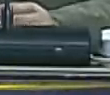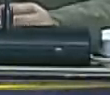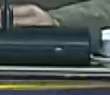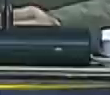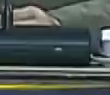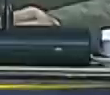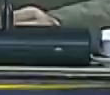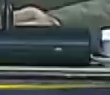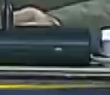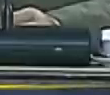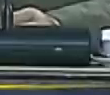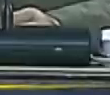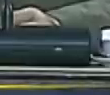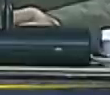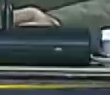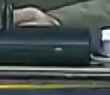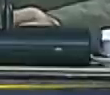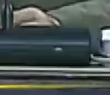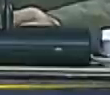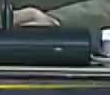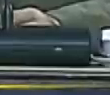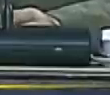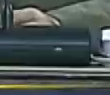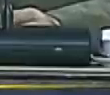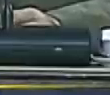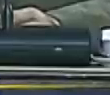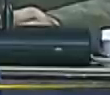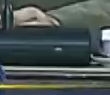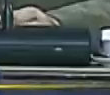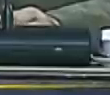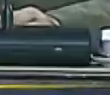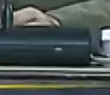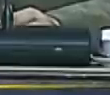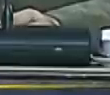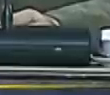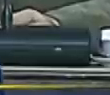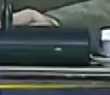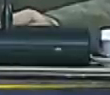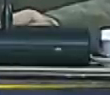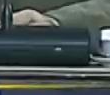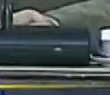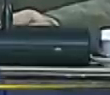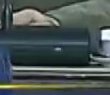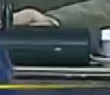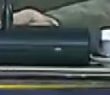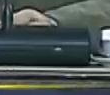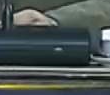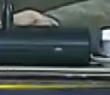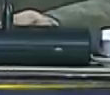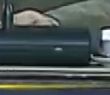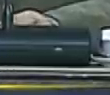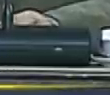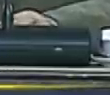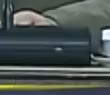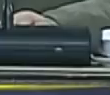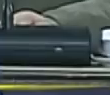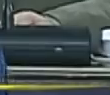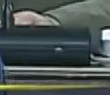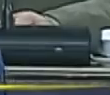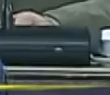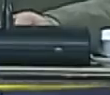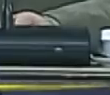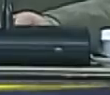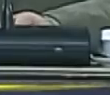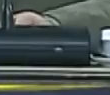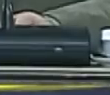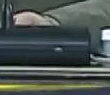se hicieron gobernantes del bloqueo para no invertir y para hacerle daño a nuestro pueblo. Y esa historia más nunca se va a repetir, presidente.